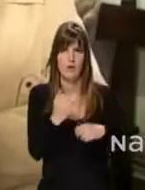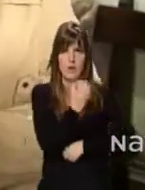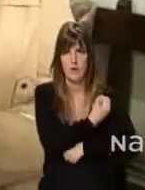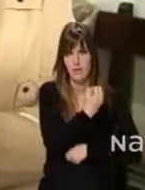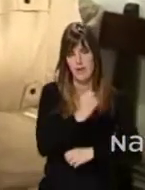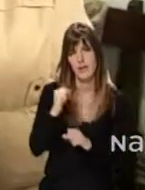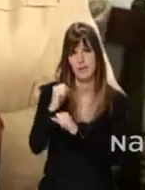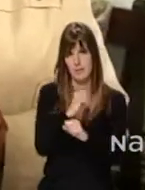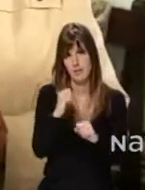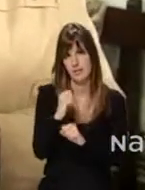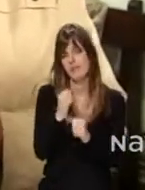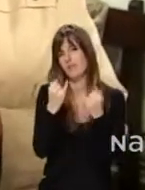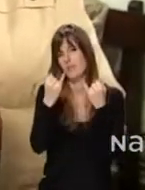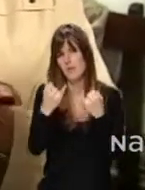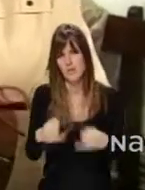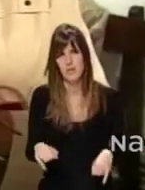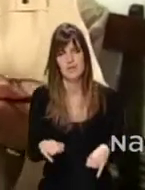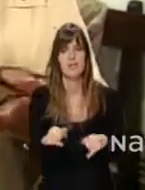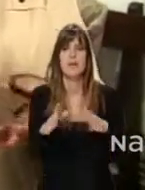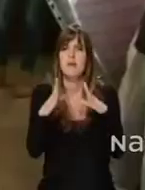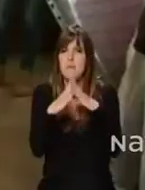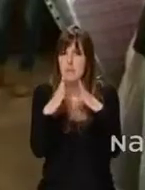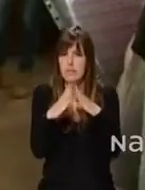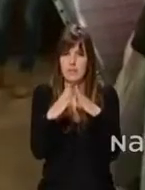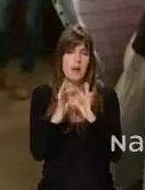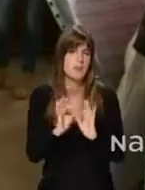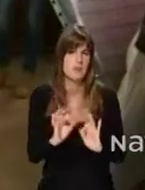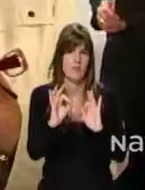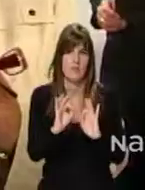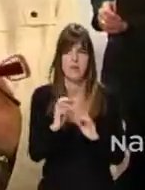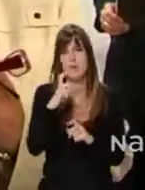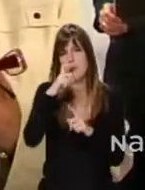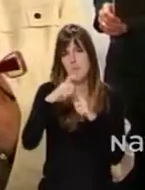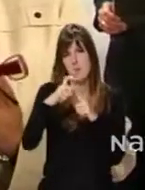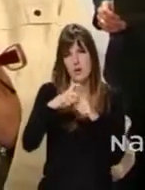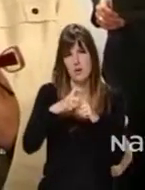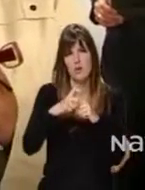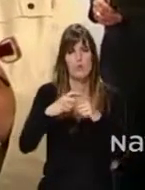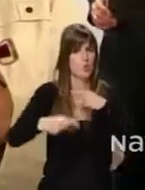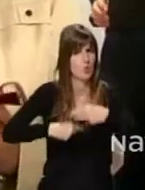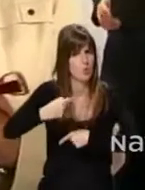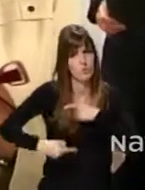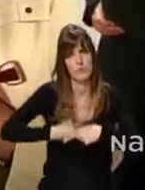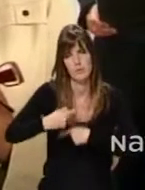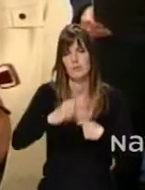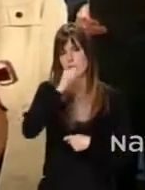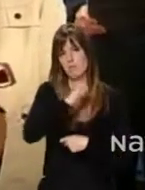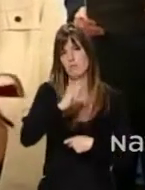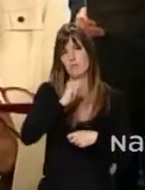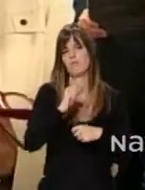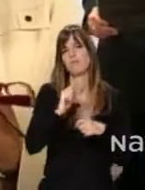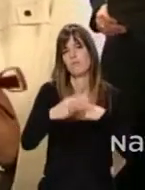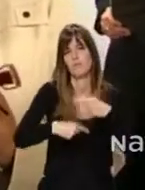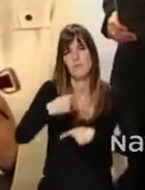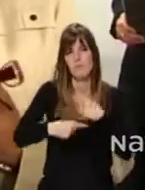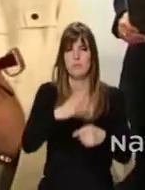Semana Santa, las fiestas, todas las novenicas habidas y por haber. Todo el mes de mayo cantábamos todos los días.